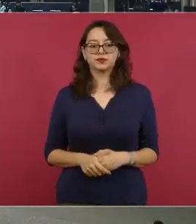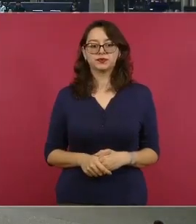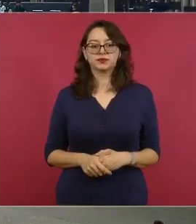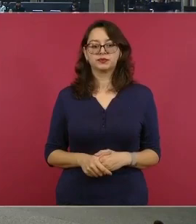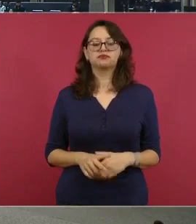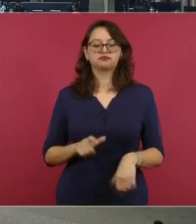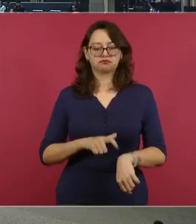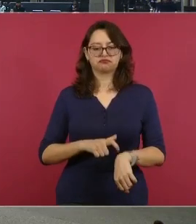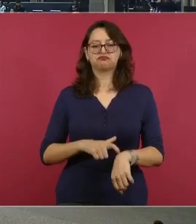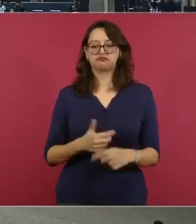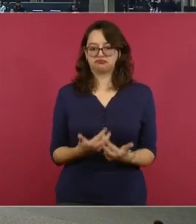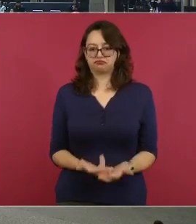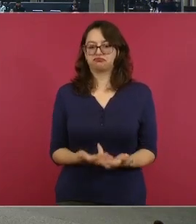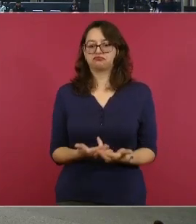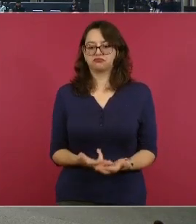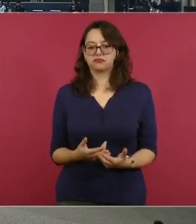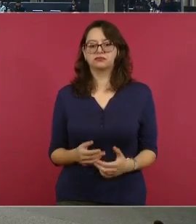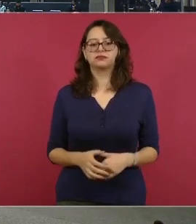tenemos tiempo.